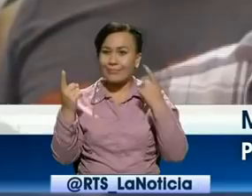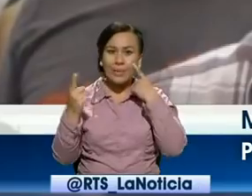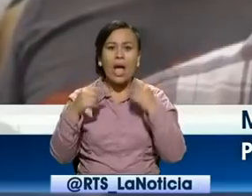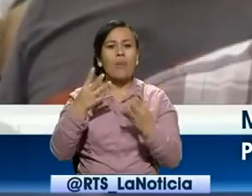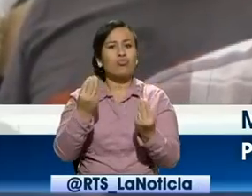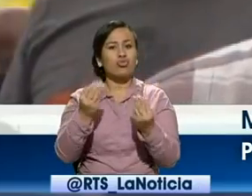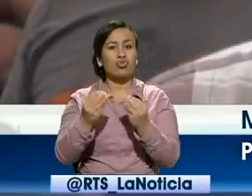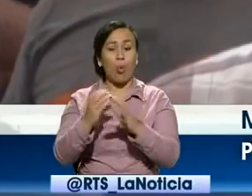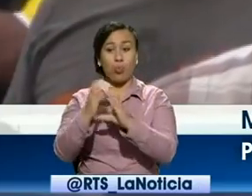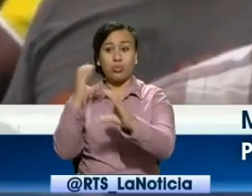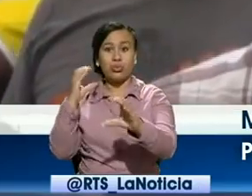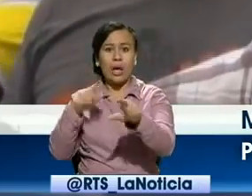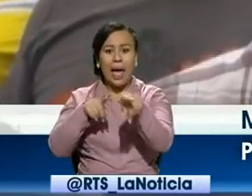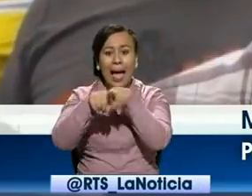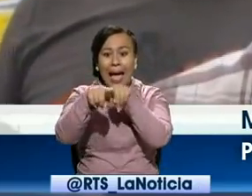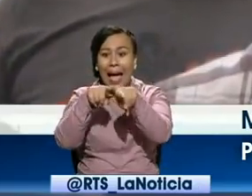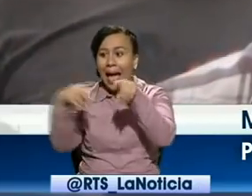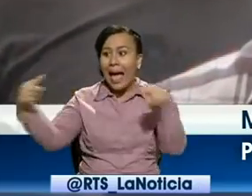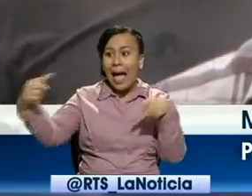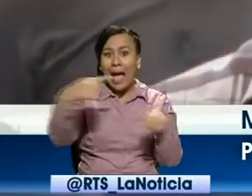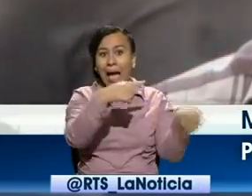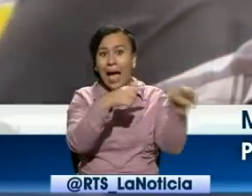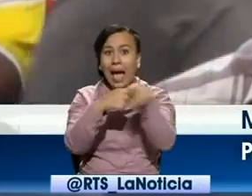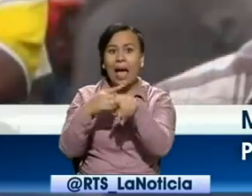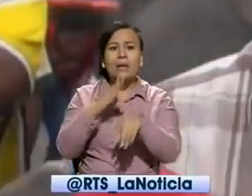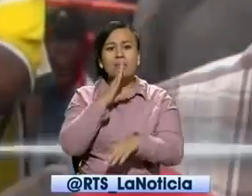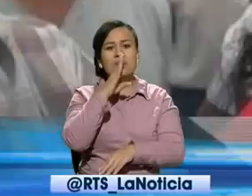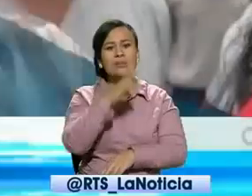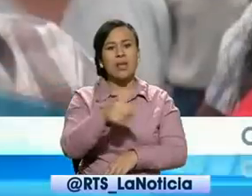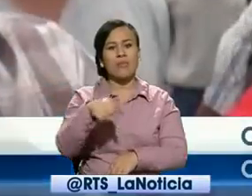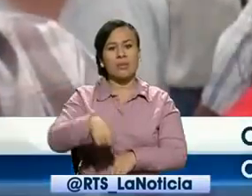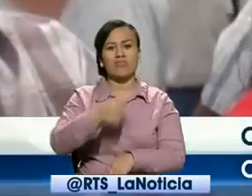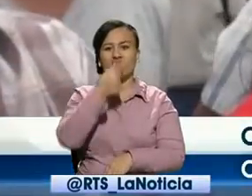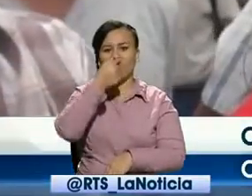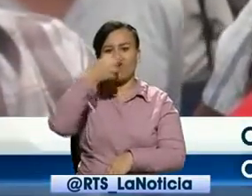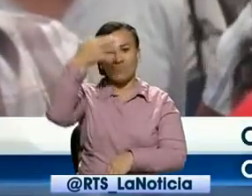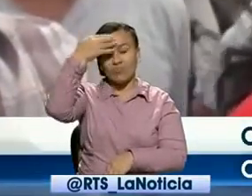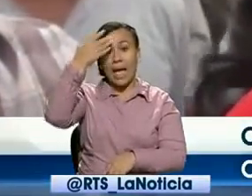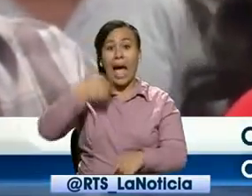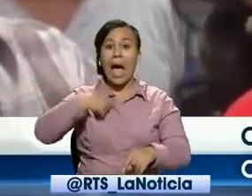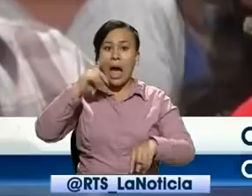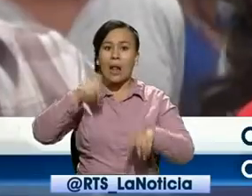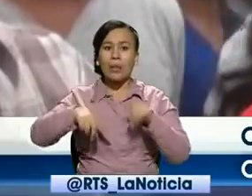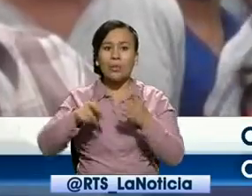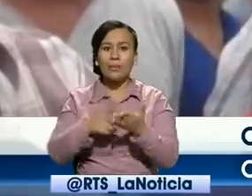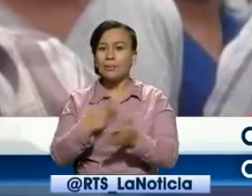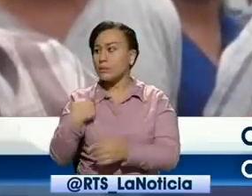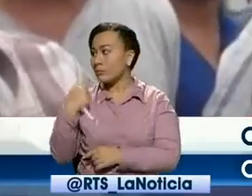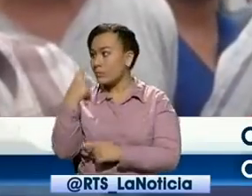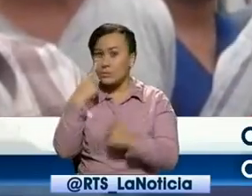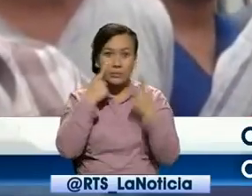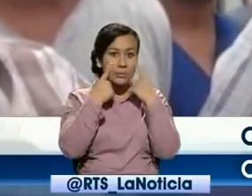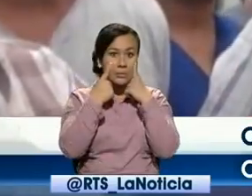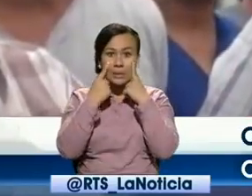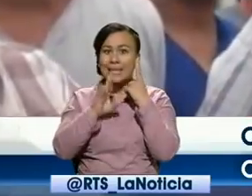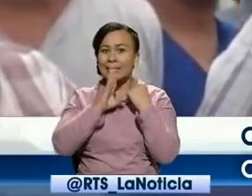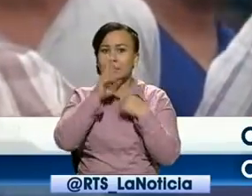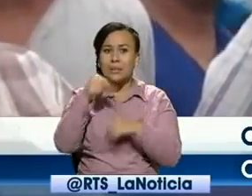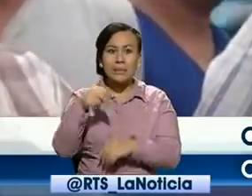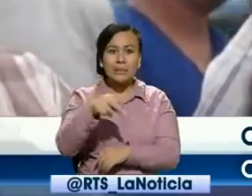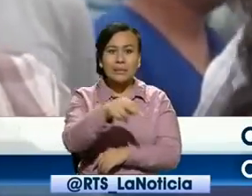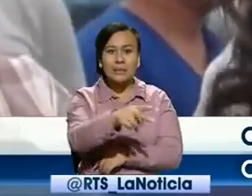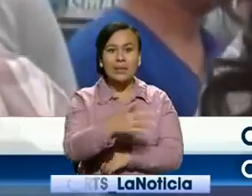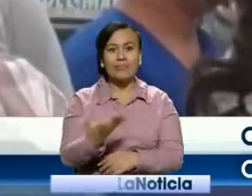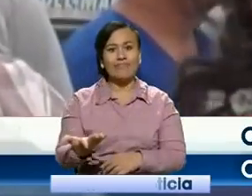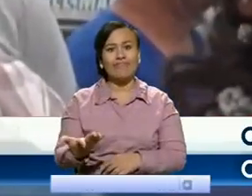que otro, la pelea es un barajuste completo en todo este Santo Domingo. Que nosotros a veces cruzamos por aquí por un redondel, creo que no debemos